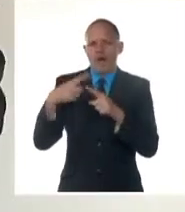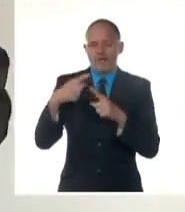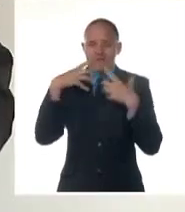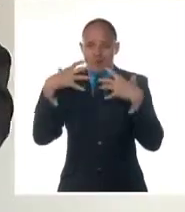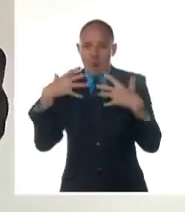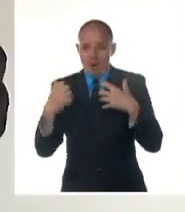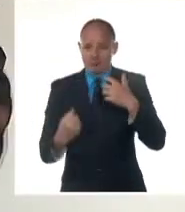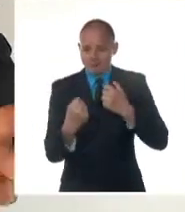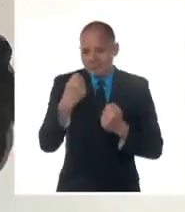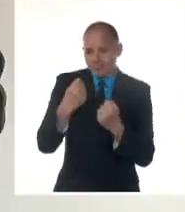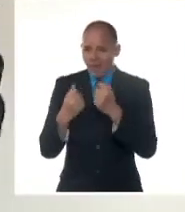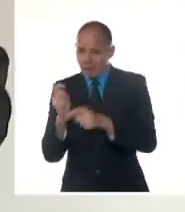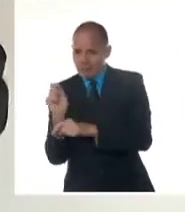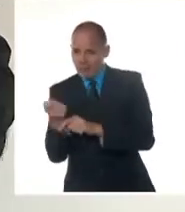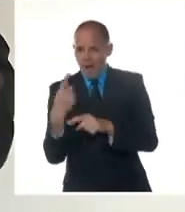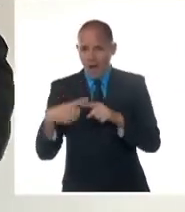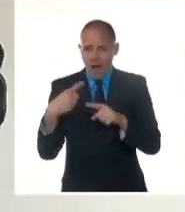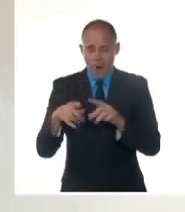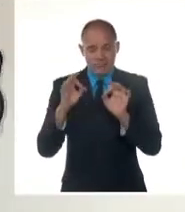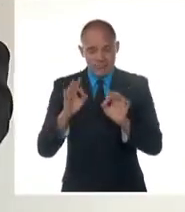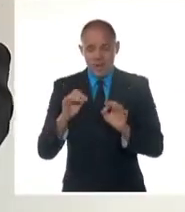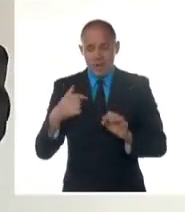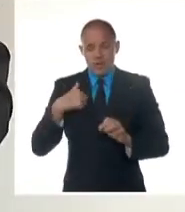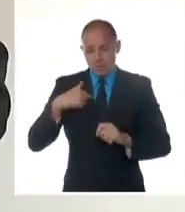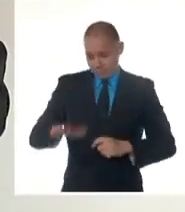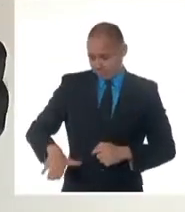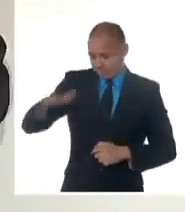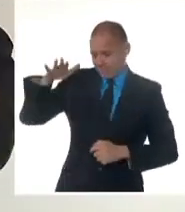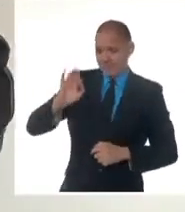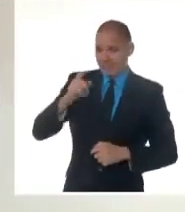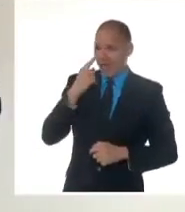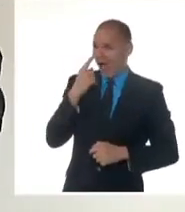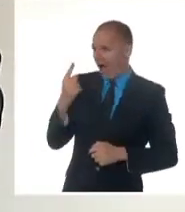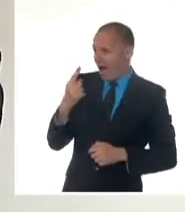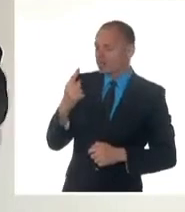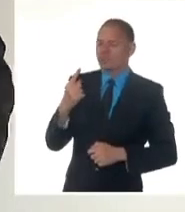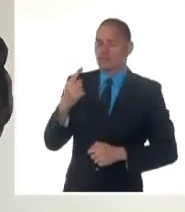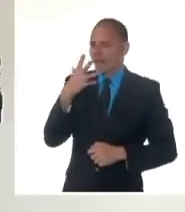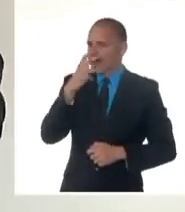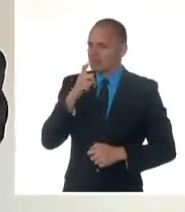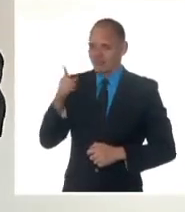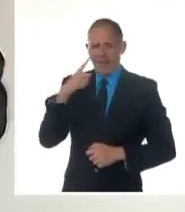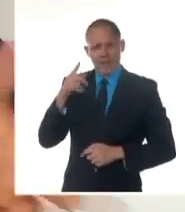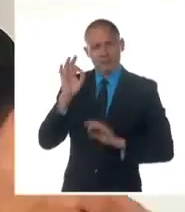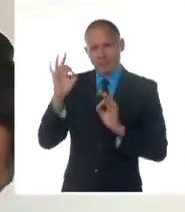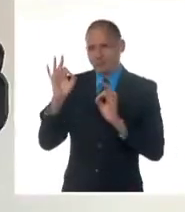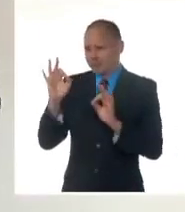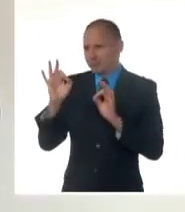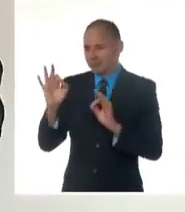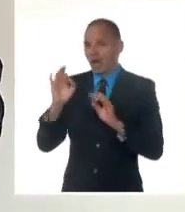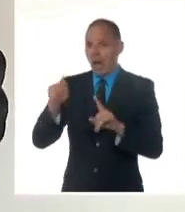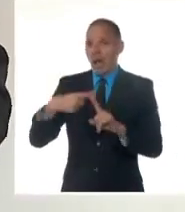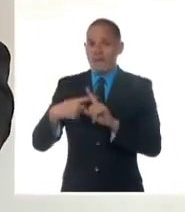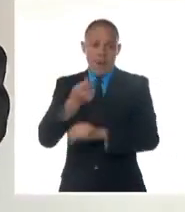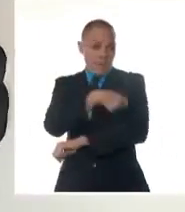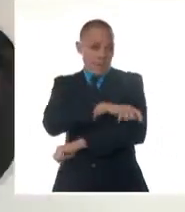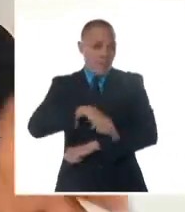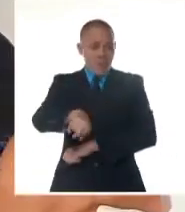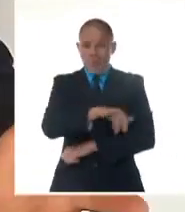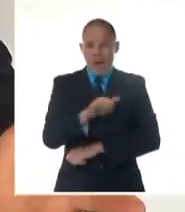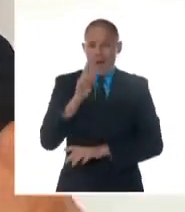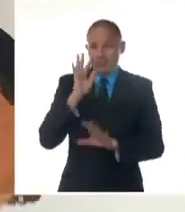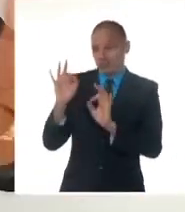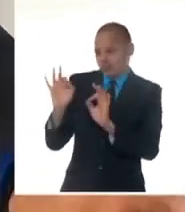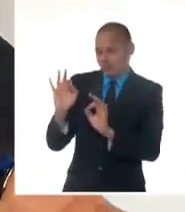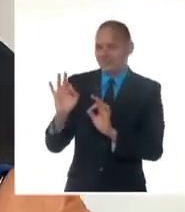personal siempre fue mi ídolo, lo veía con un carisma diferente, una persona muy querida por el pueblo, y después la vida me dio la posibilidad de